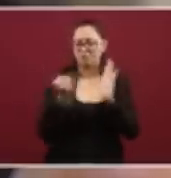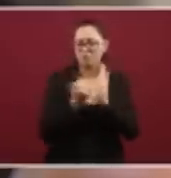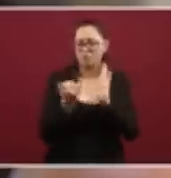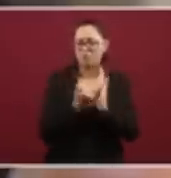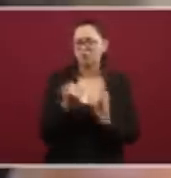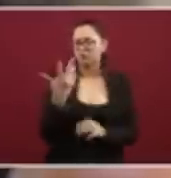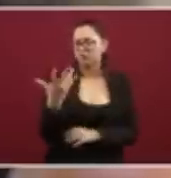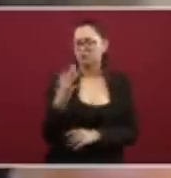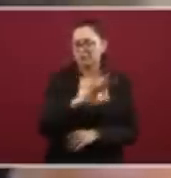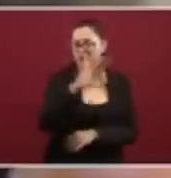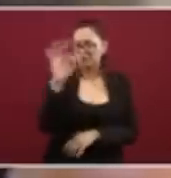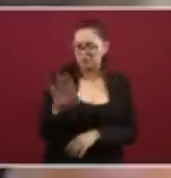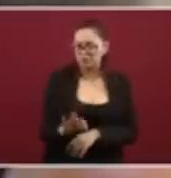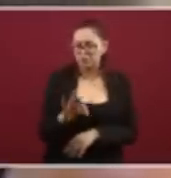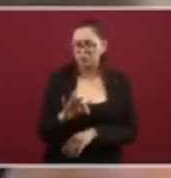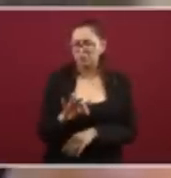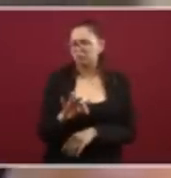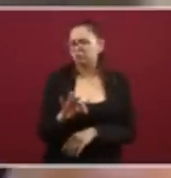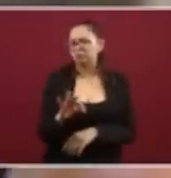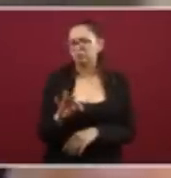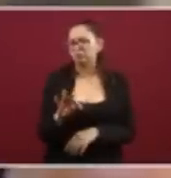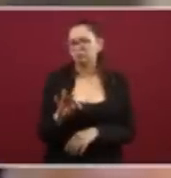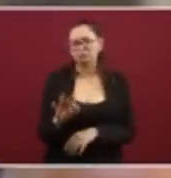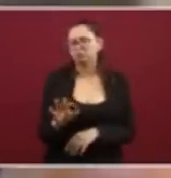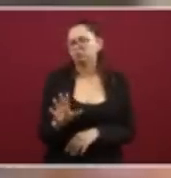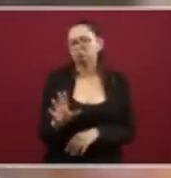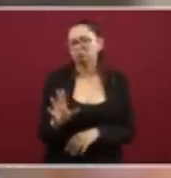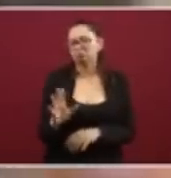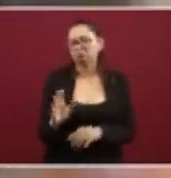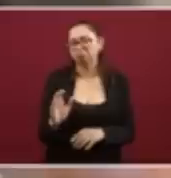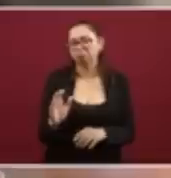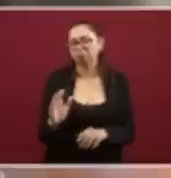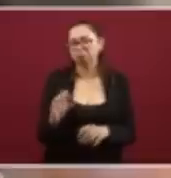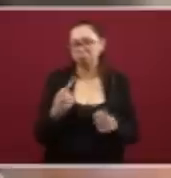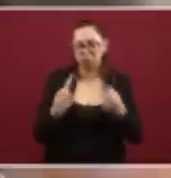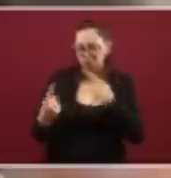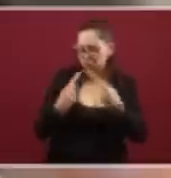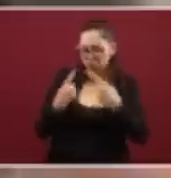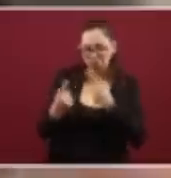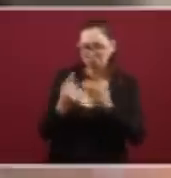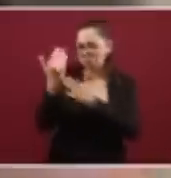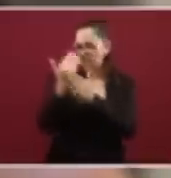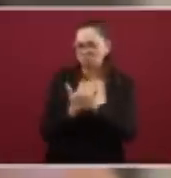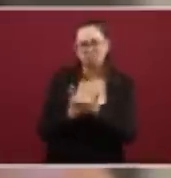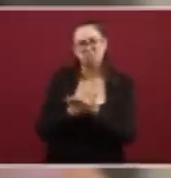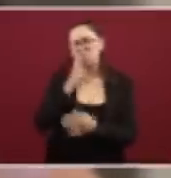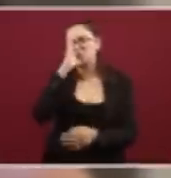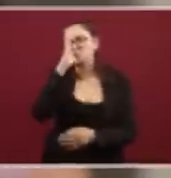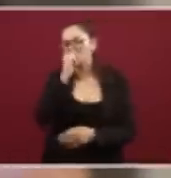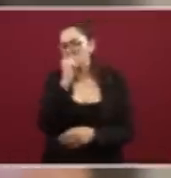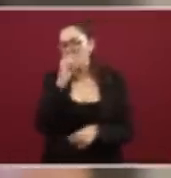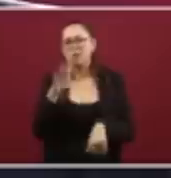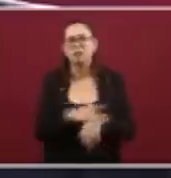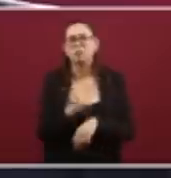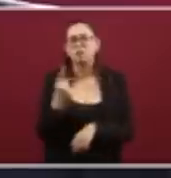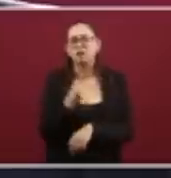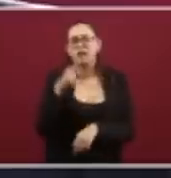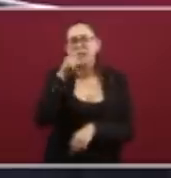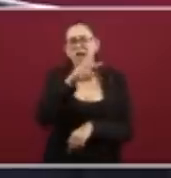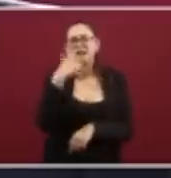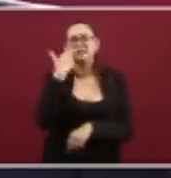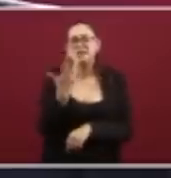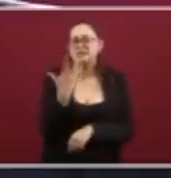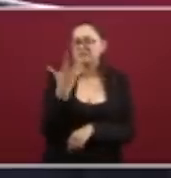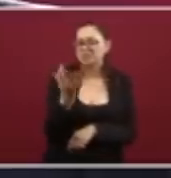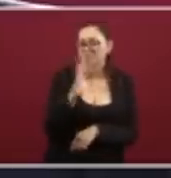en poner trump es irreductible para él en una negociación porque su estrategia es que ese 5% sirva para